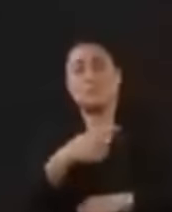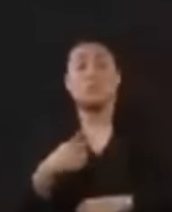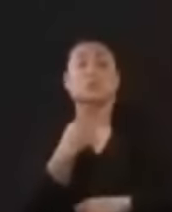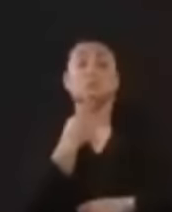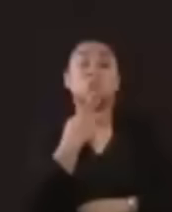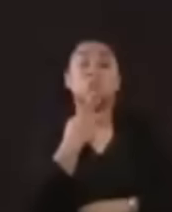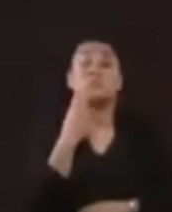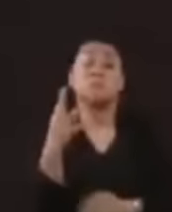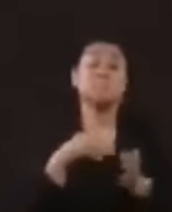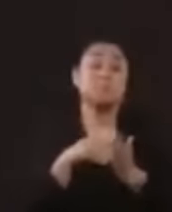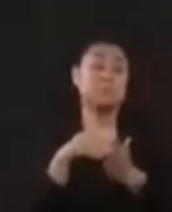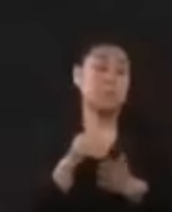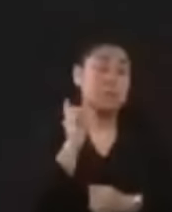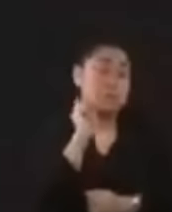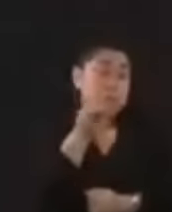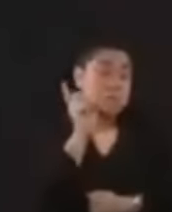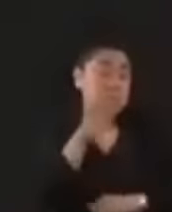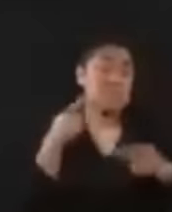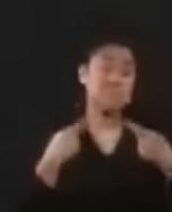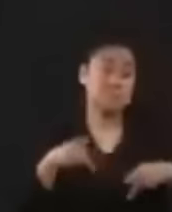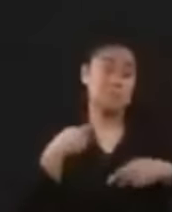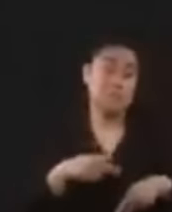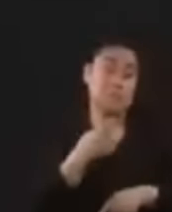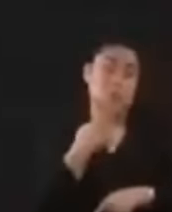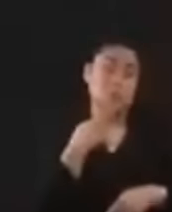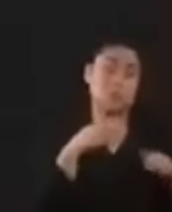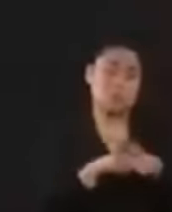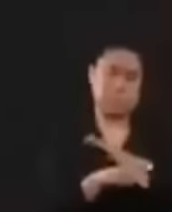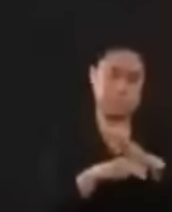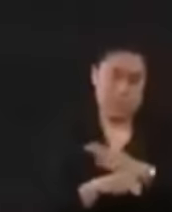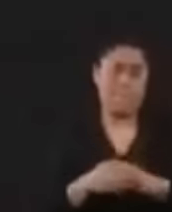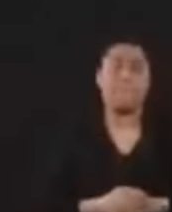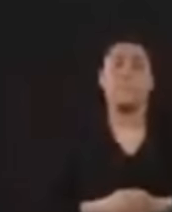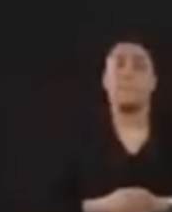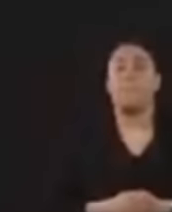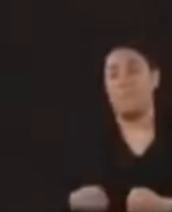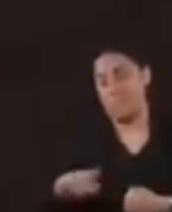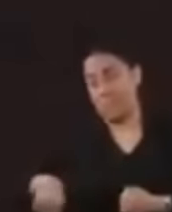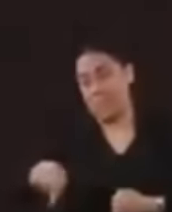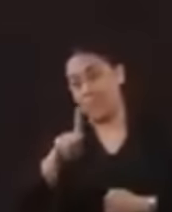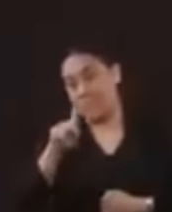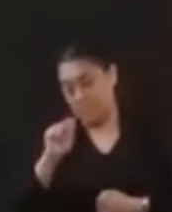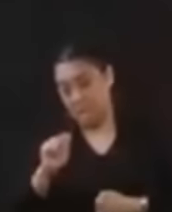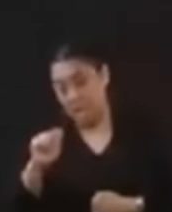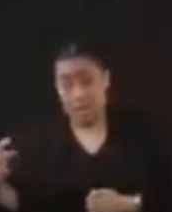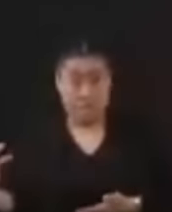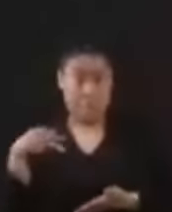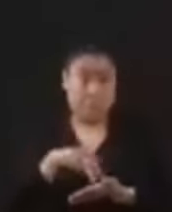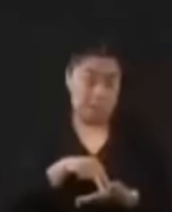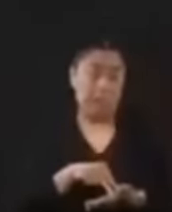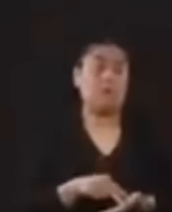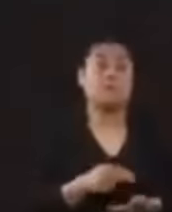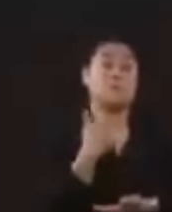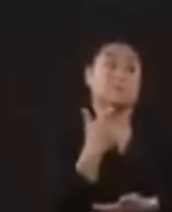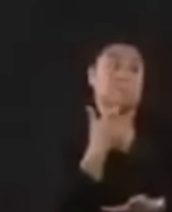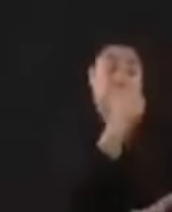3 millones de personas al día. Vienen aquí los de los moches del PT a pedir el dinero que